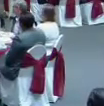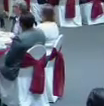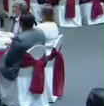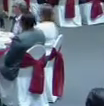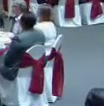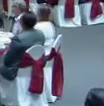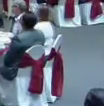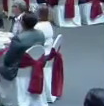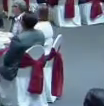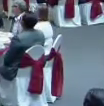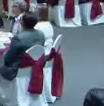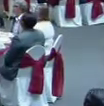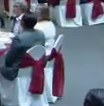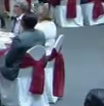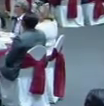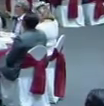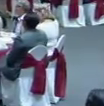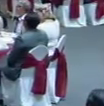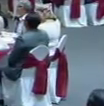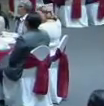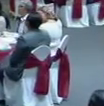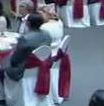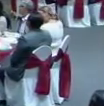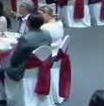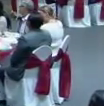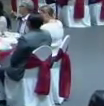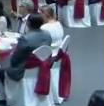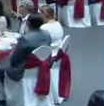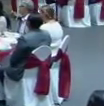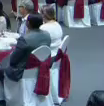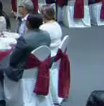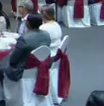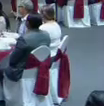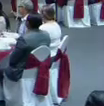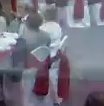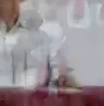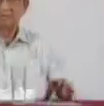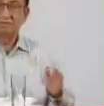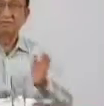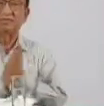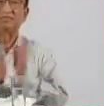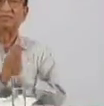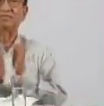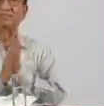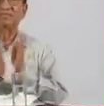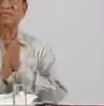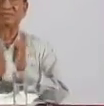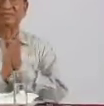Francisco Hernández Juárez, secretario general de Telefonistas de la República Mexicana.